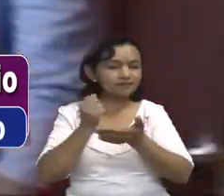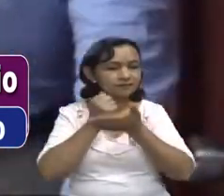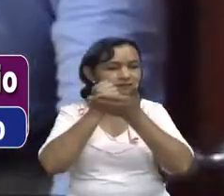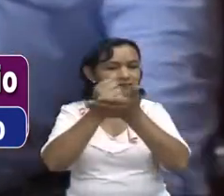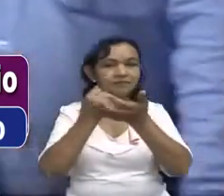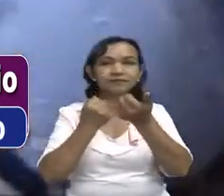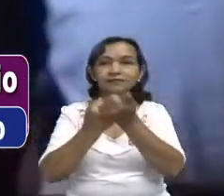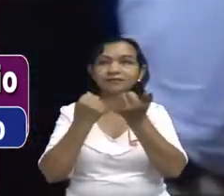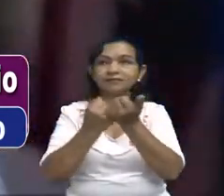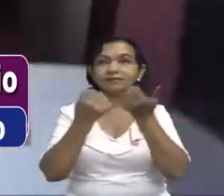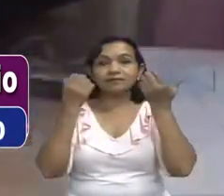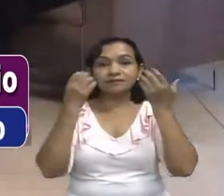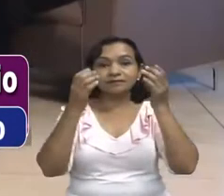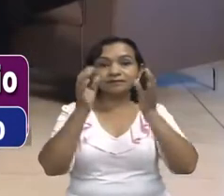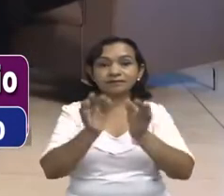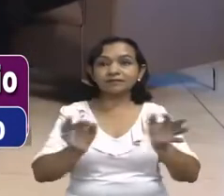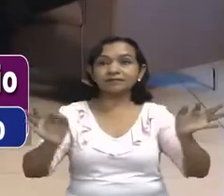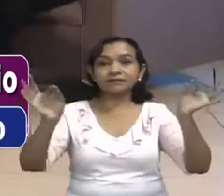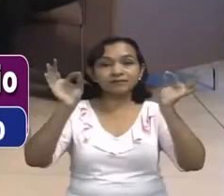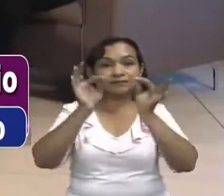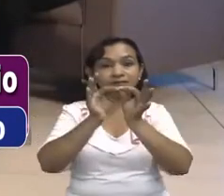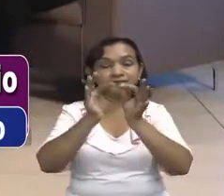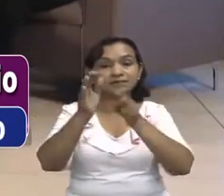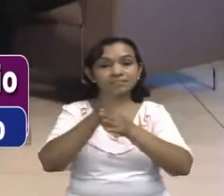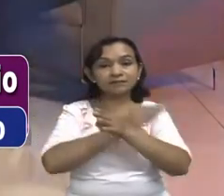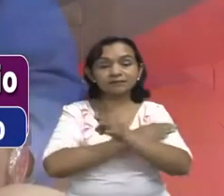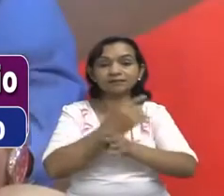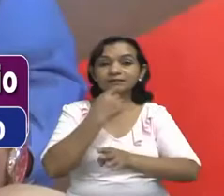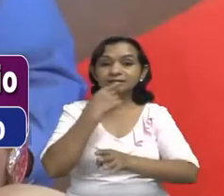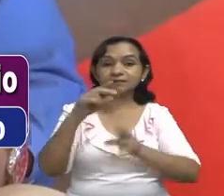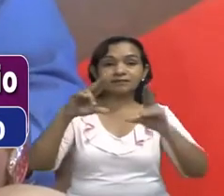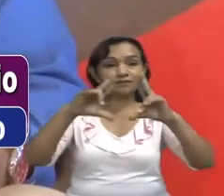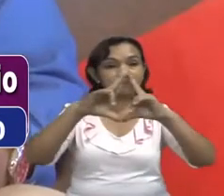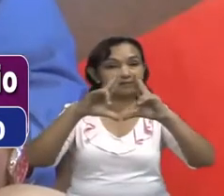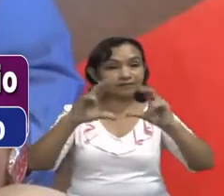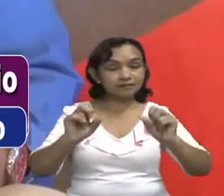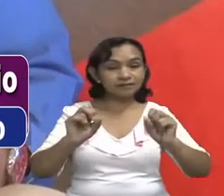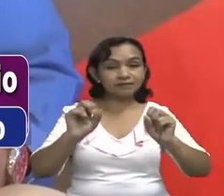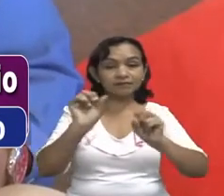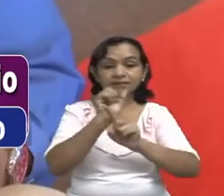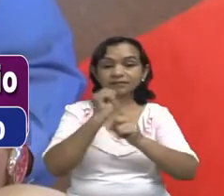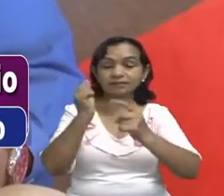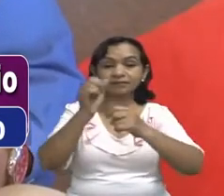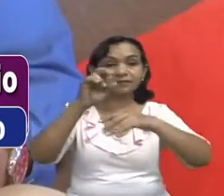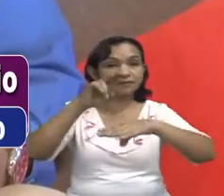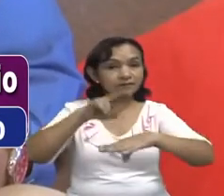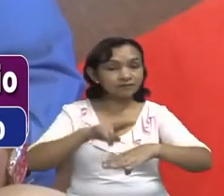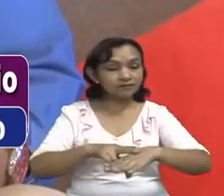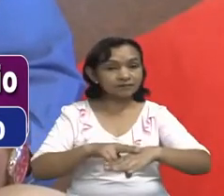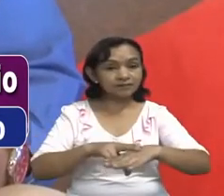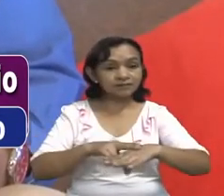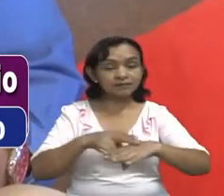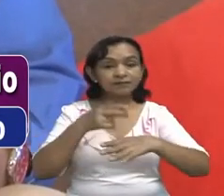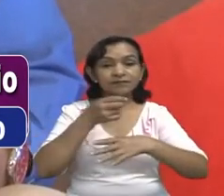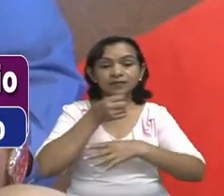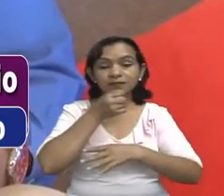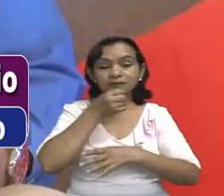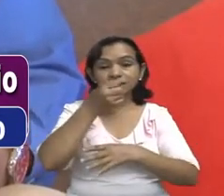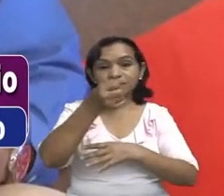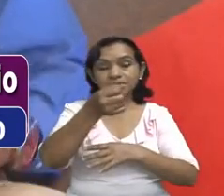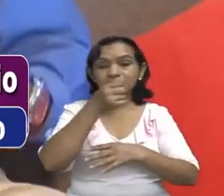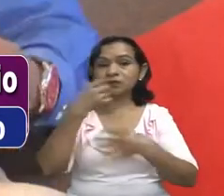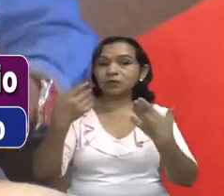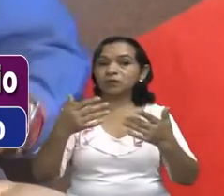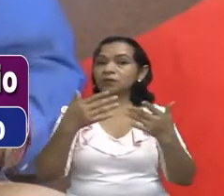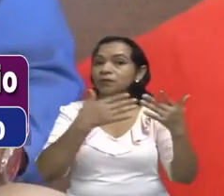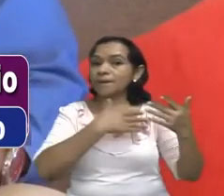factores determinantes que, como usted menciona, ubican a nuestro país, y en este caso al Parlamento nicaragüense, dentro del radar de modernidad de Latinoamérica